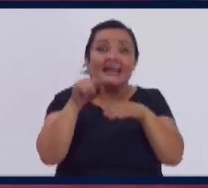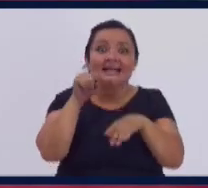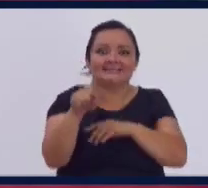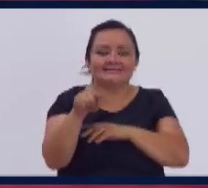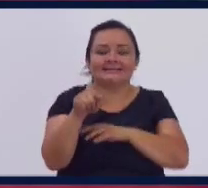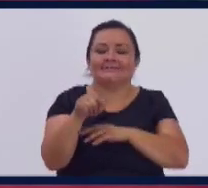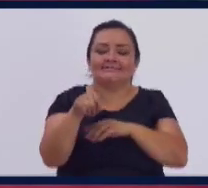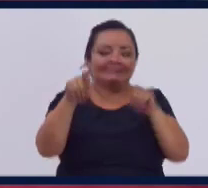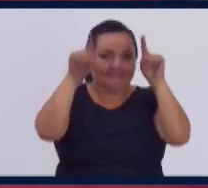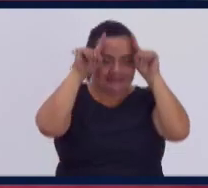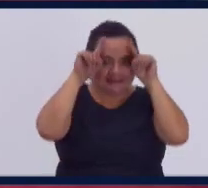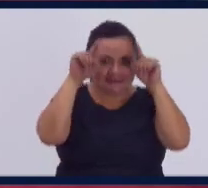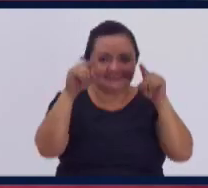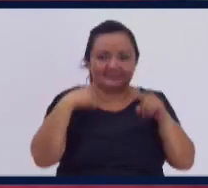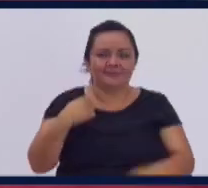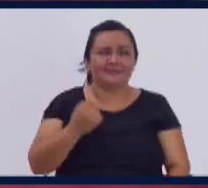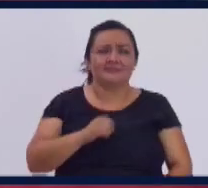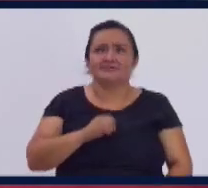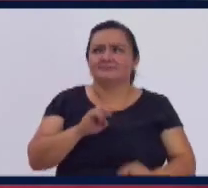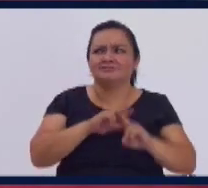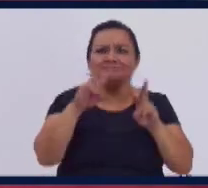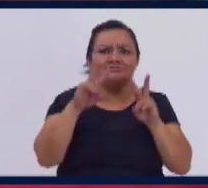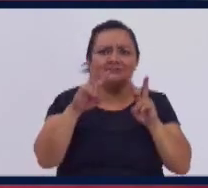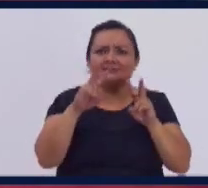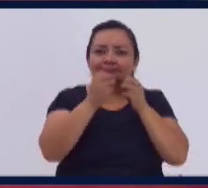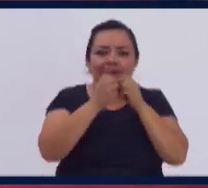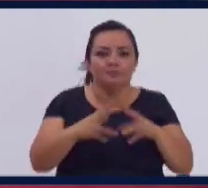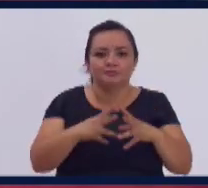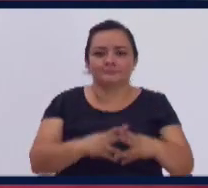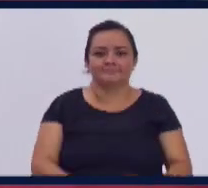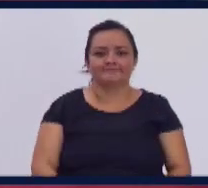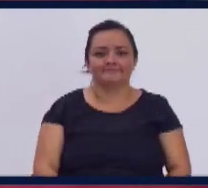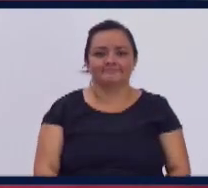un emisario de Satanás para robarle su bendición.